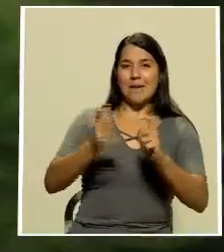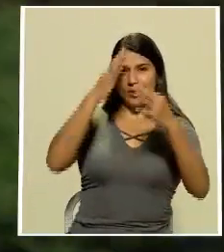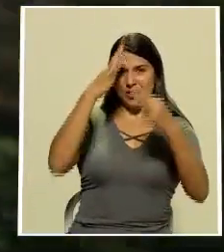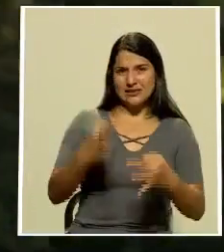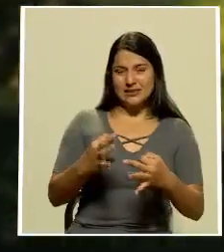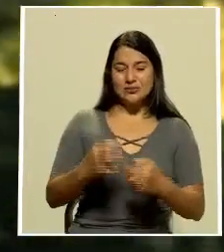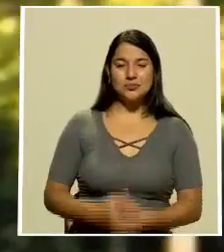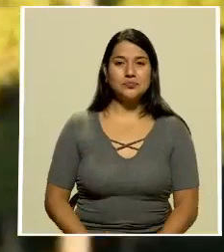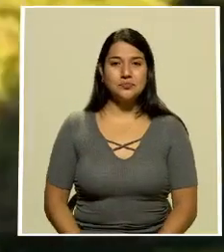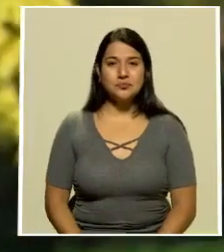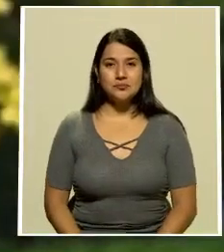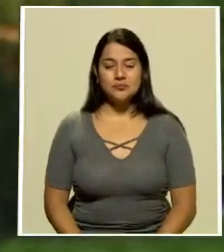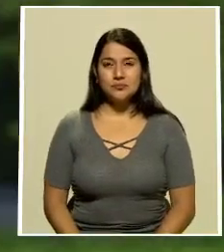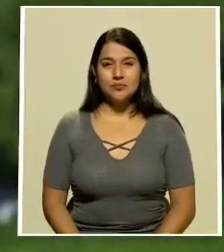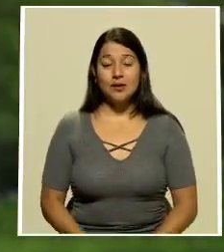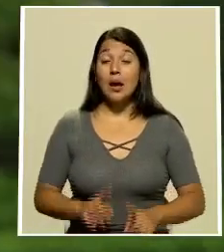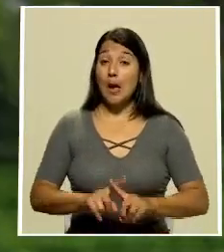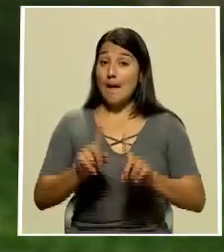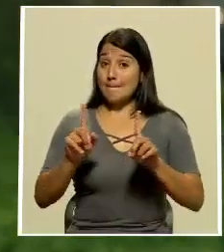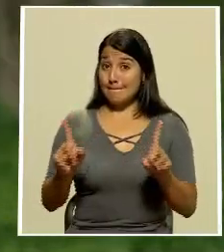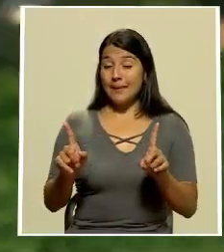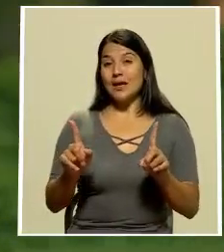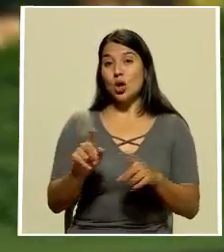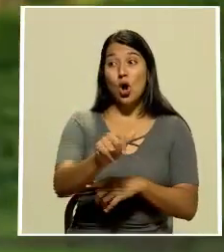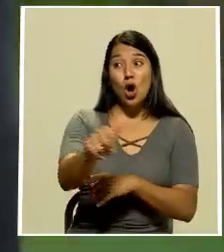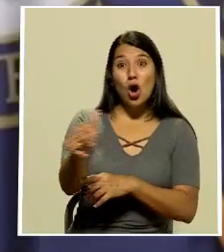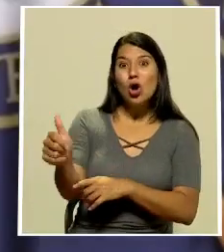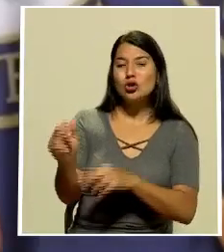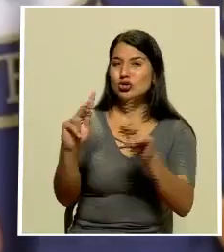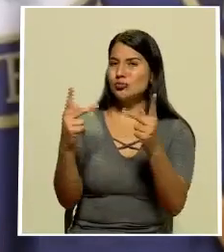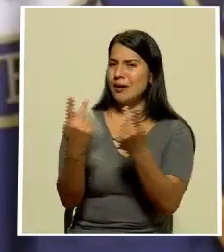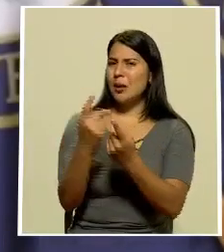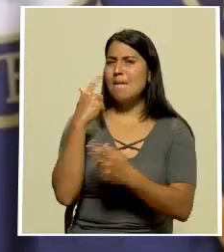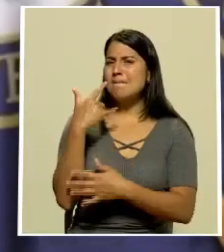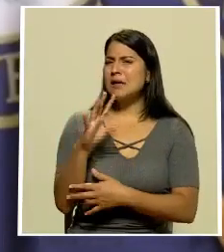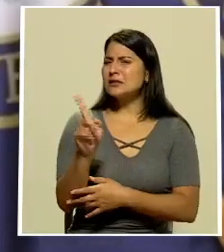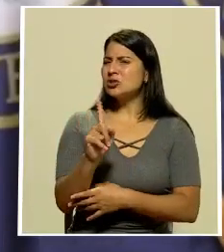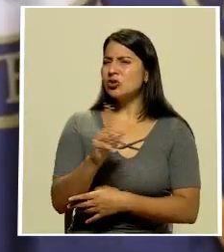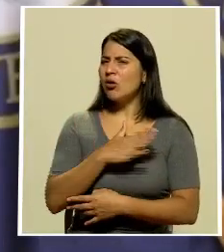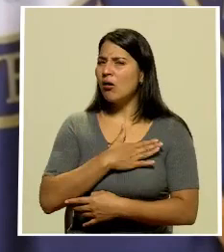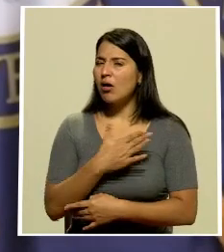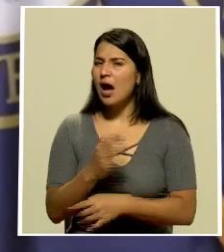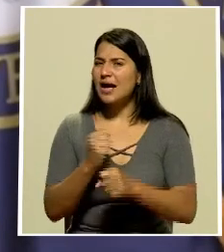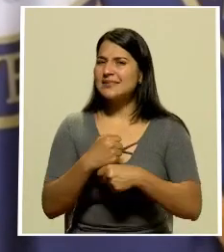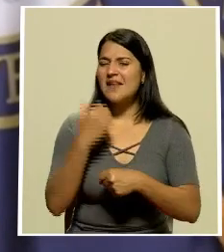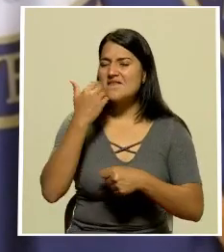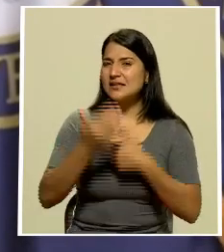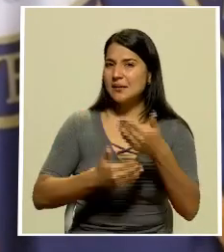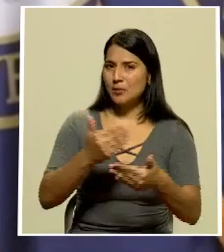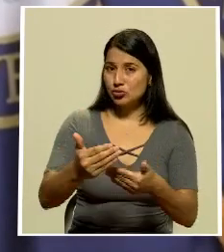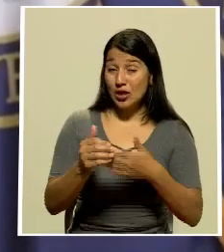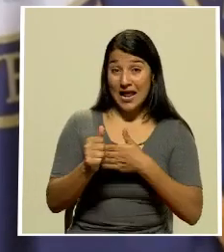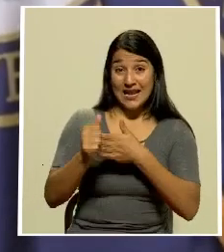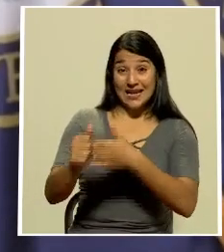partidos y empresarios. Sin embargo, sus adversarios no parecen estar dispuestos a facilitarle las cosas. La líder de